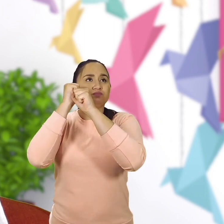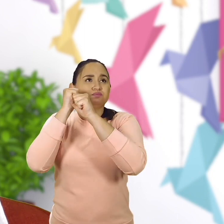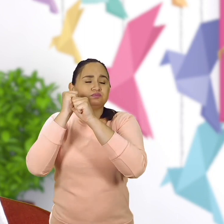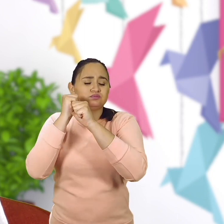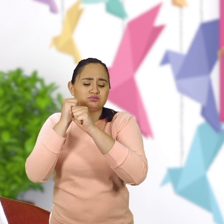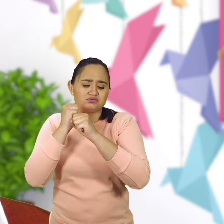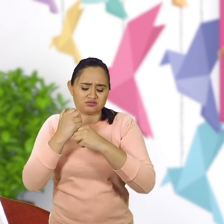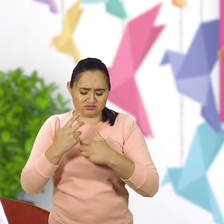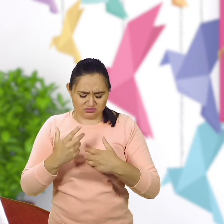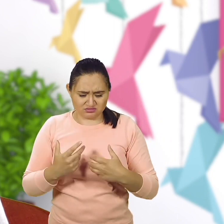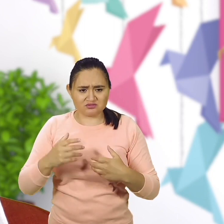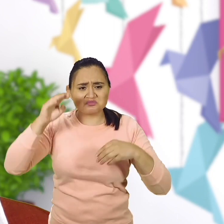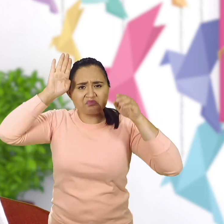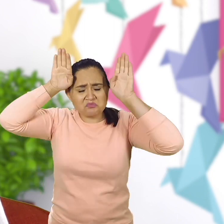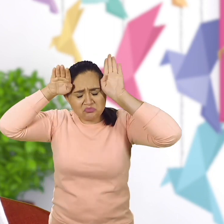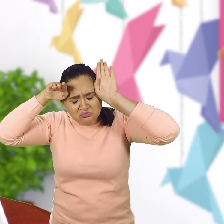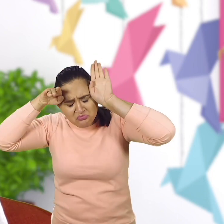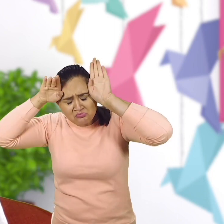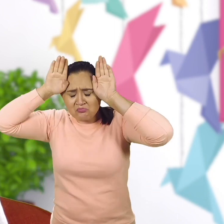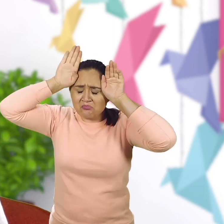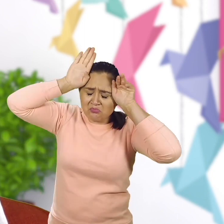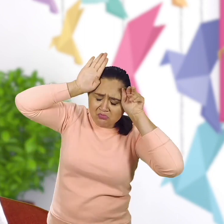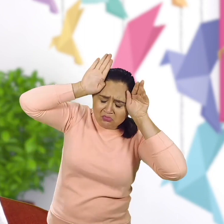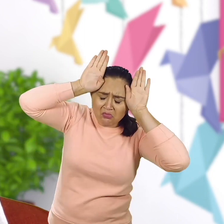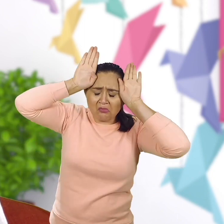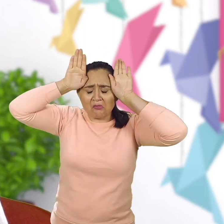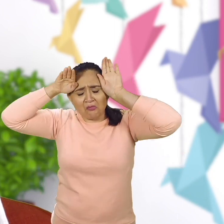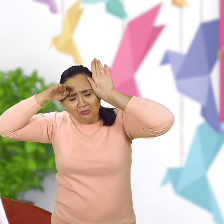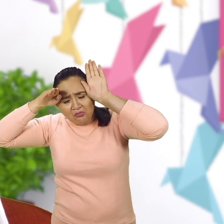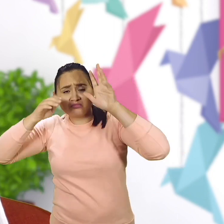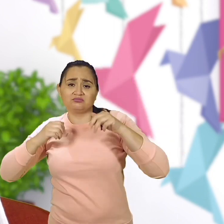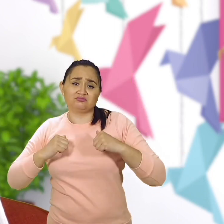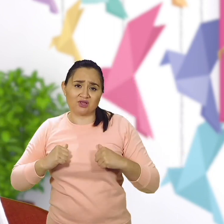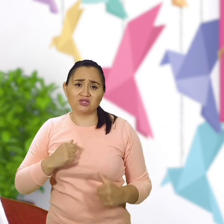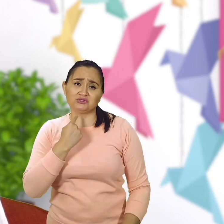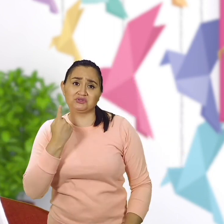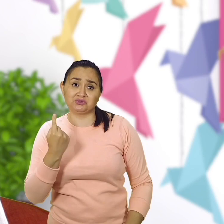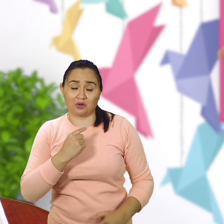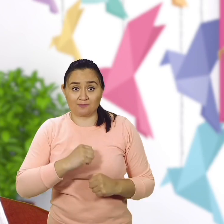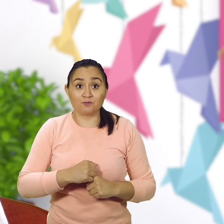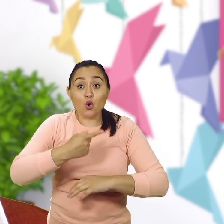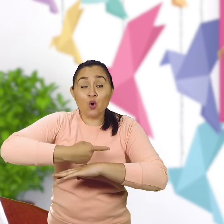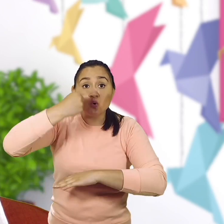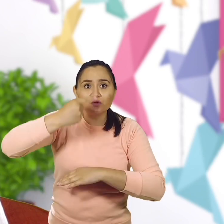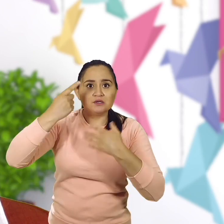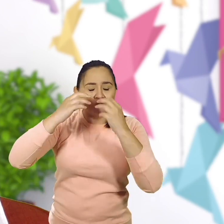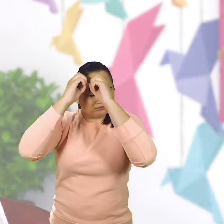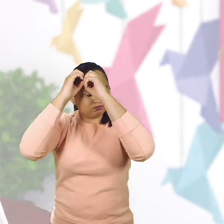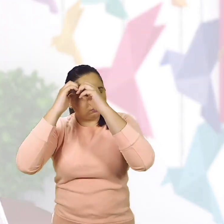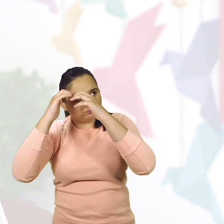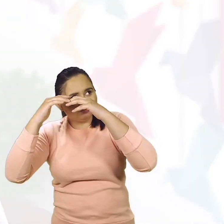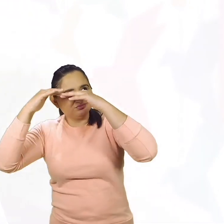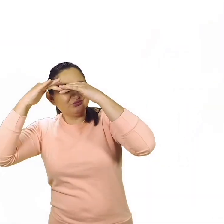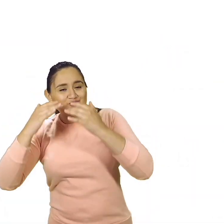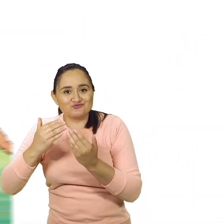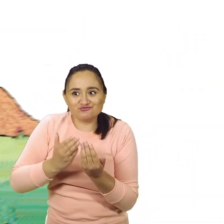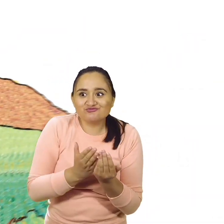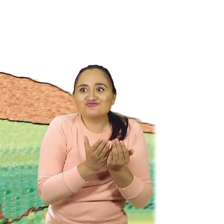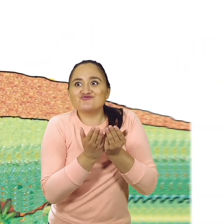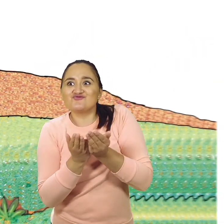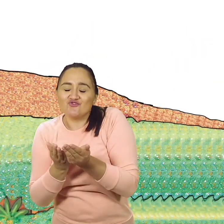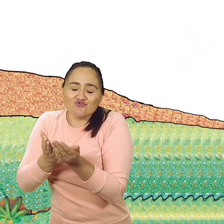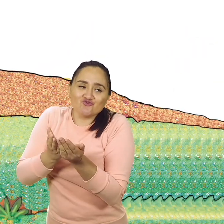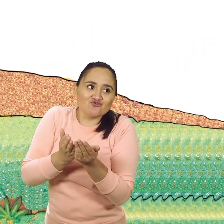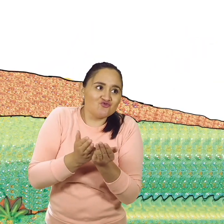y volvía a convertirse en un triste y solitario burro. Hasta que un día, mientras imaginaba que iba volando en la